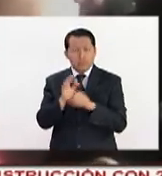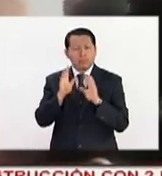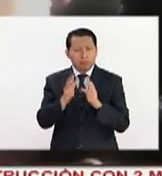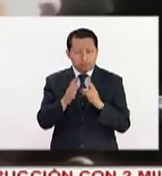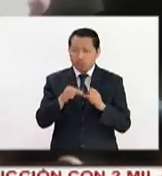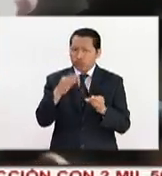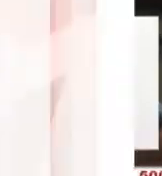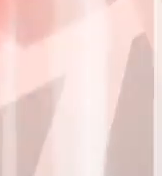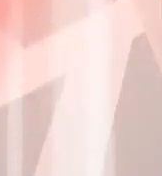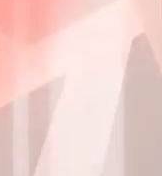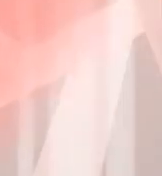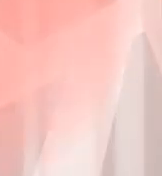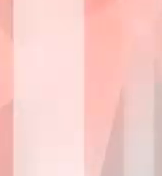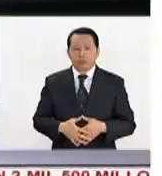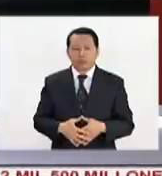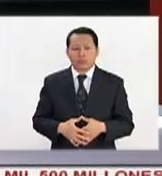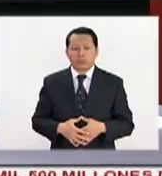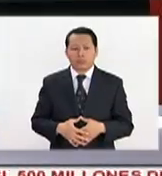ya reparado.